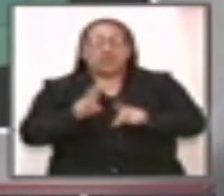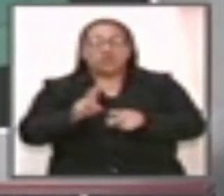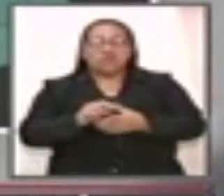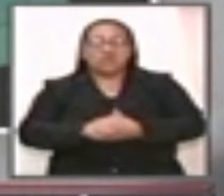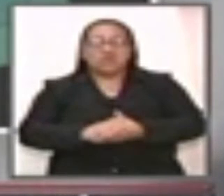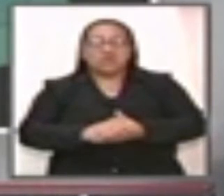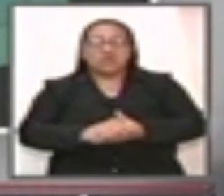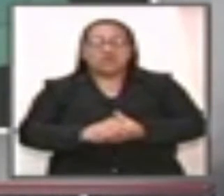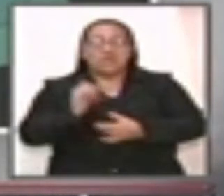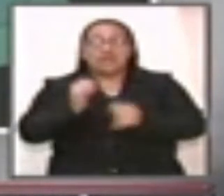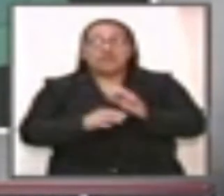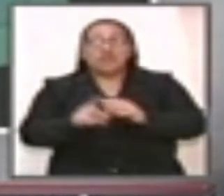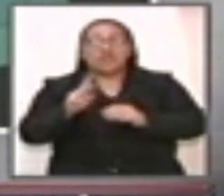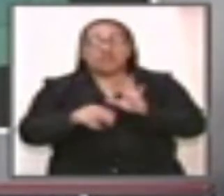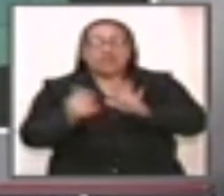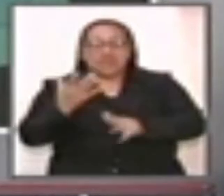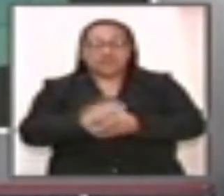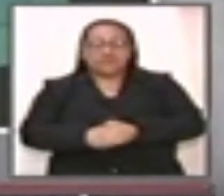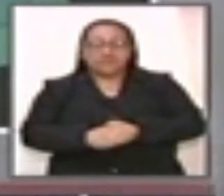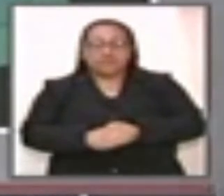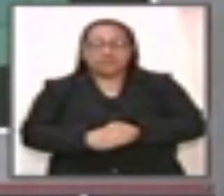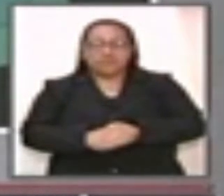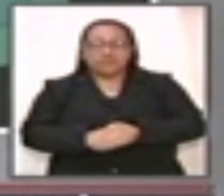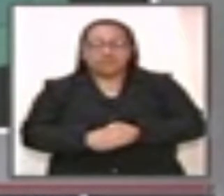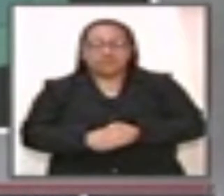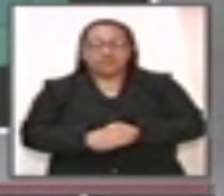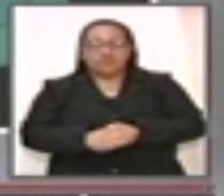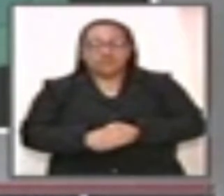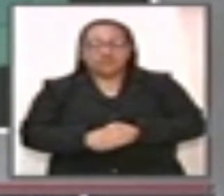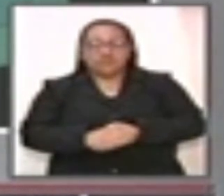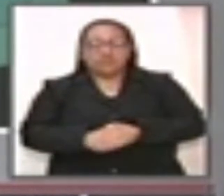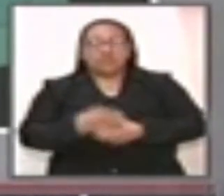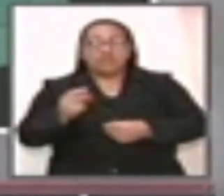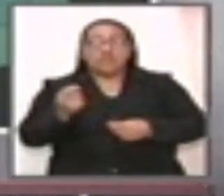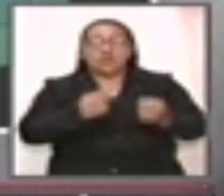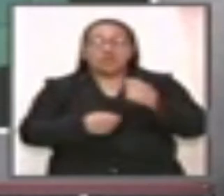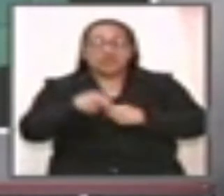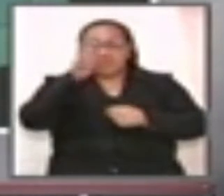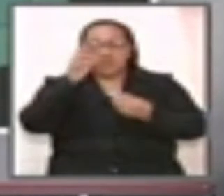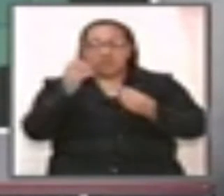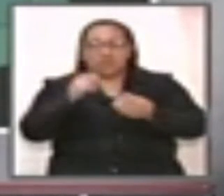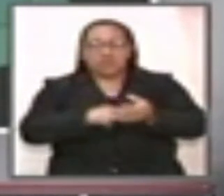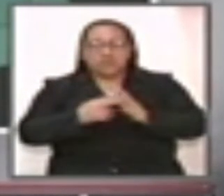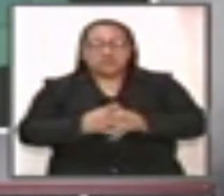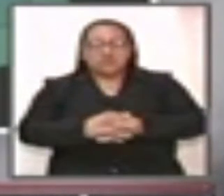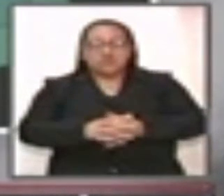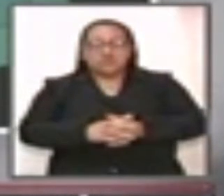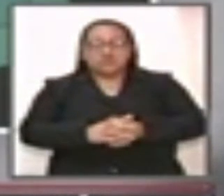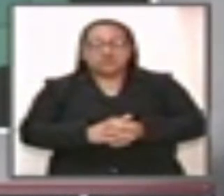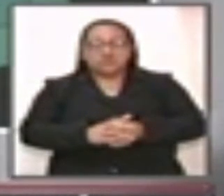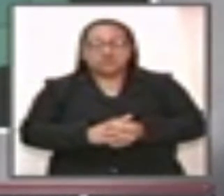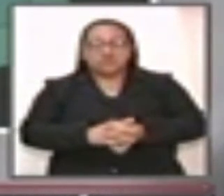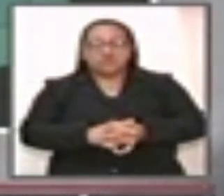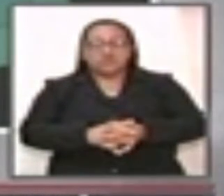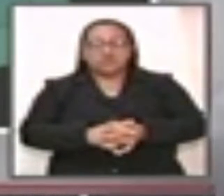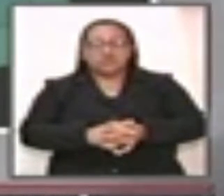y al final de este 2015? Posicionar al biocomercio peruano como un